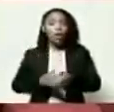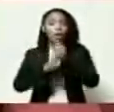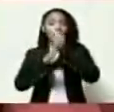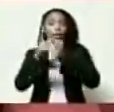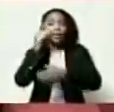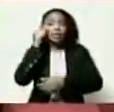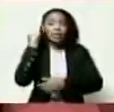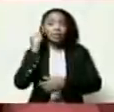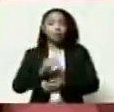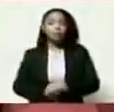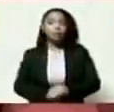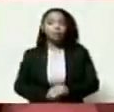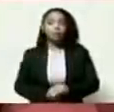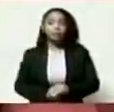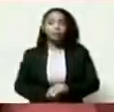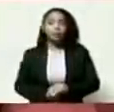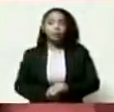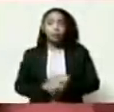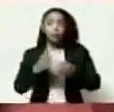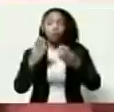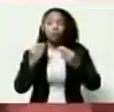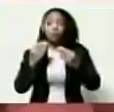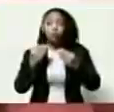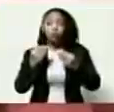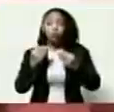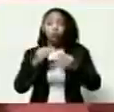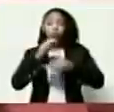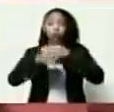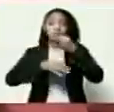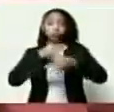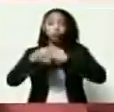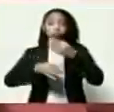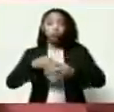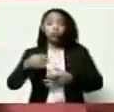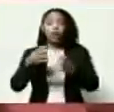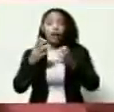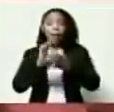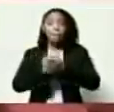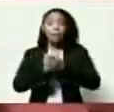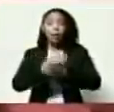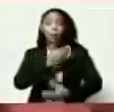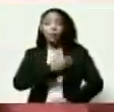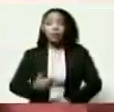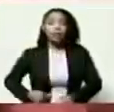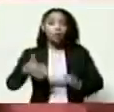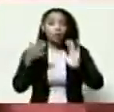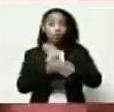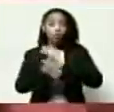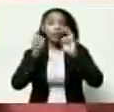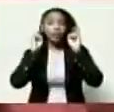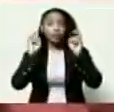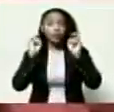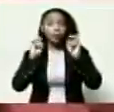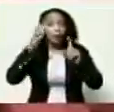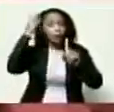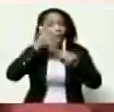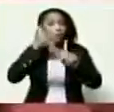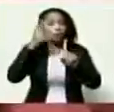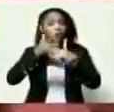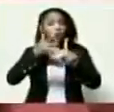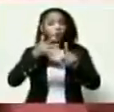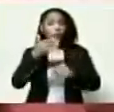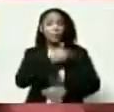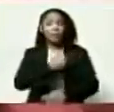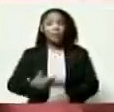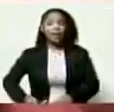delegadas. Pegó mucho el discurso del compañero presidente sobre este tema, una instrucción del presidente